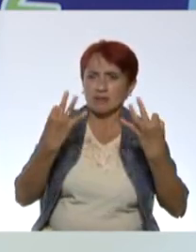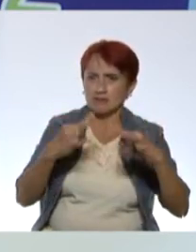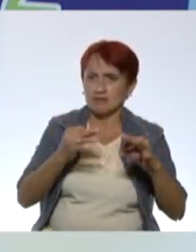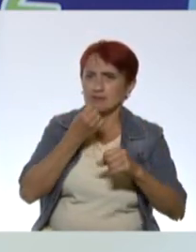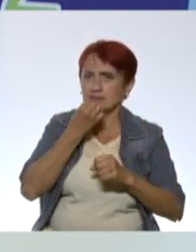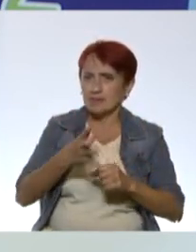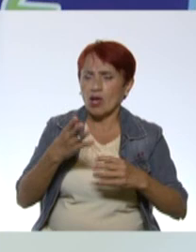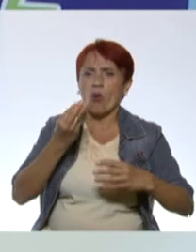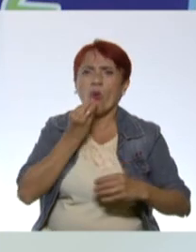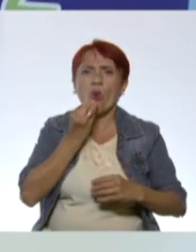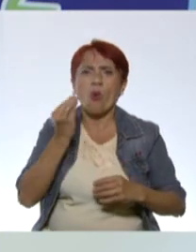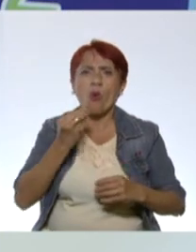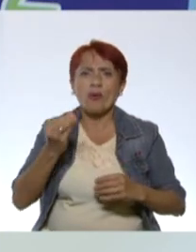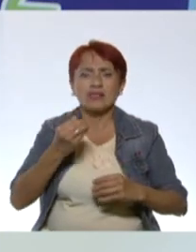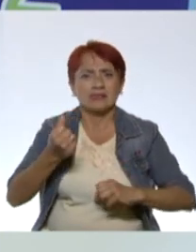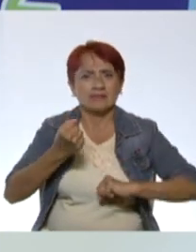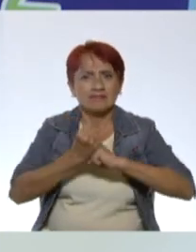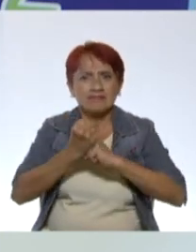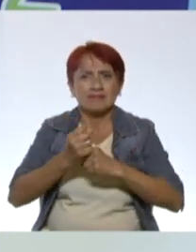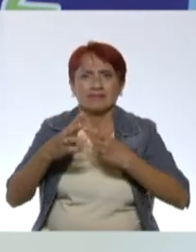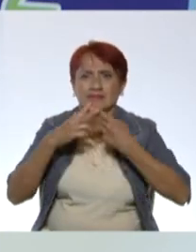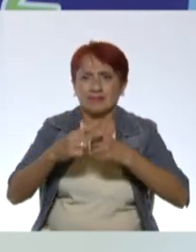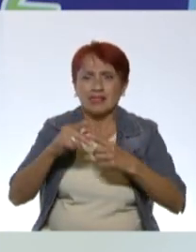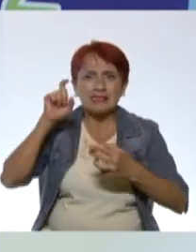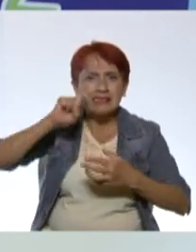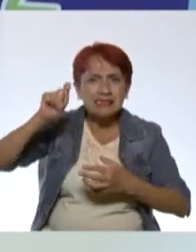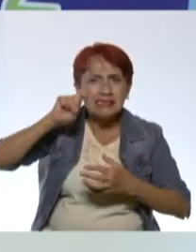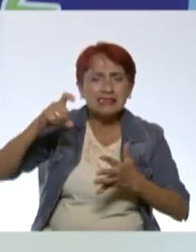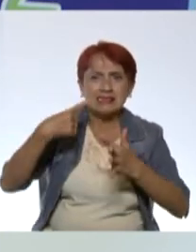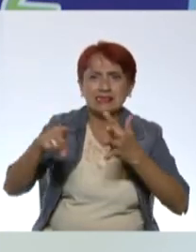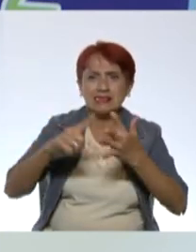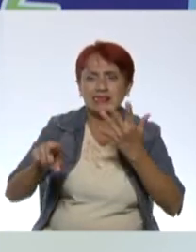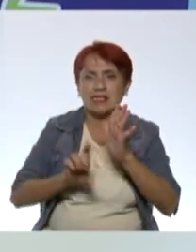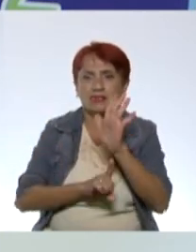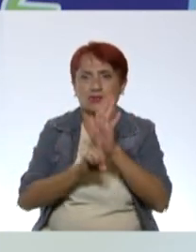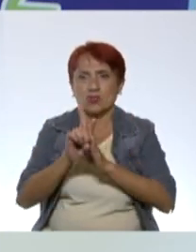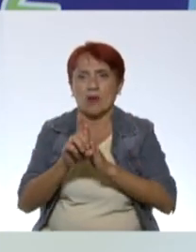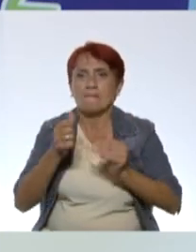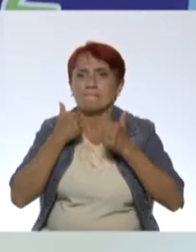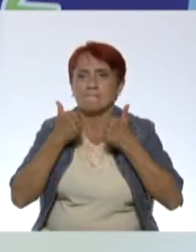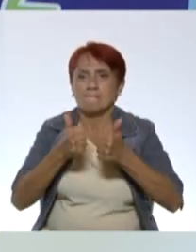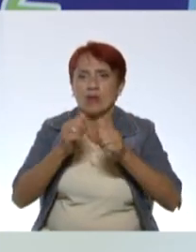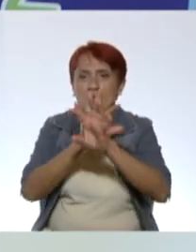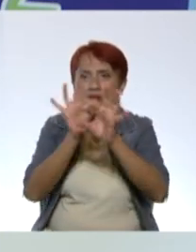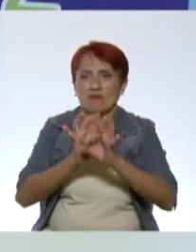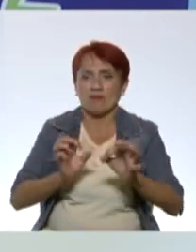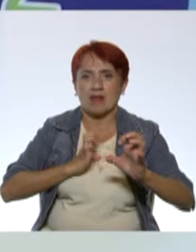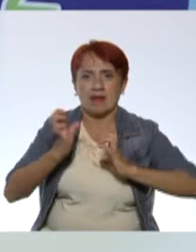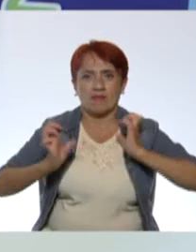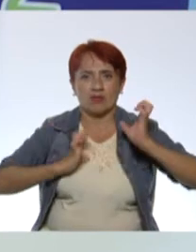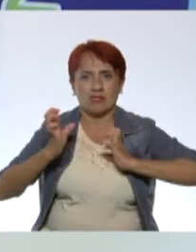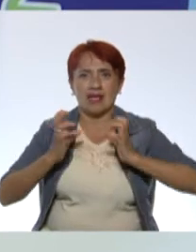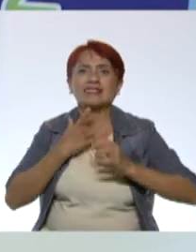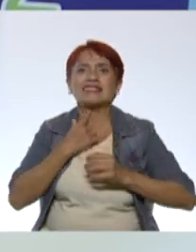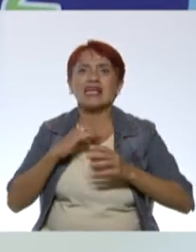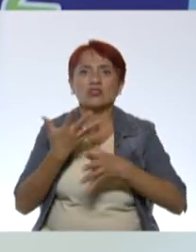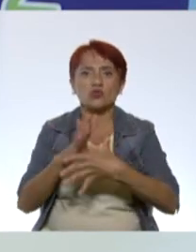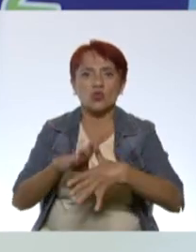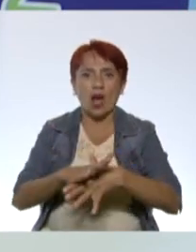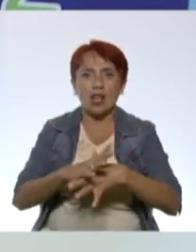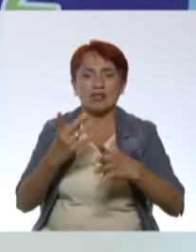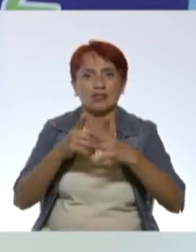adecuada, que podamos brindar a nuestros jóvenes las herramientas que ellos necesitan para desarrollarse eficientemente de manera emocional y